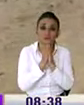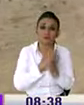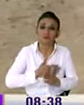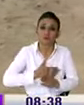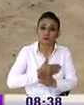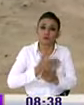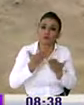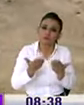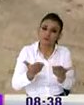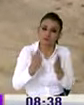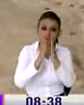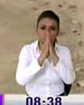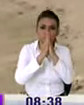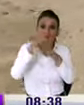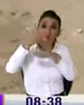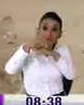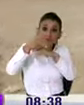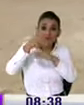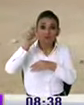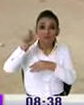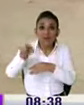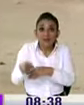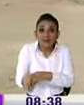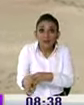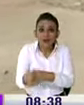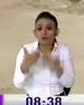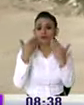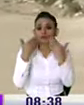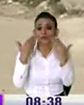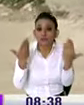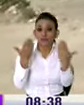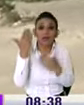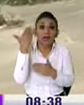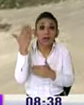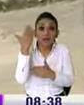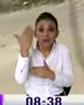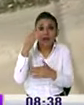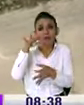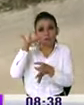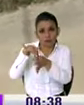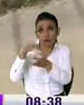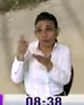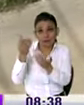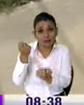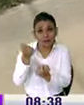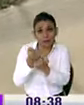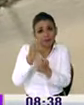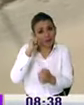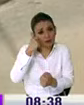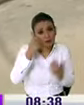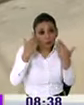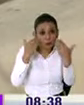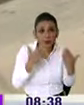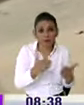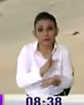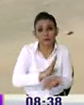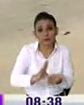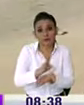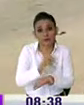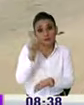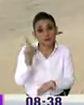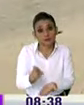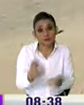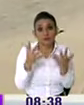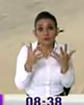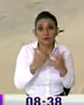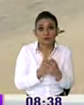de ustedes, que nos haga el alcalde, lo que sea. Nosotros le hemos dado los votos a él, que por lo menos se acuerde de nosotros, que ahora necesitamos.